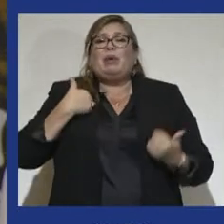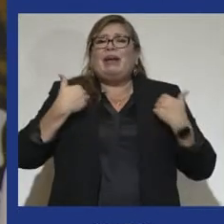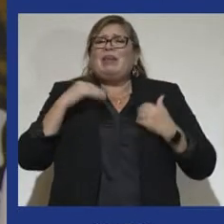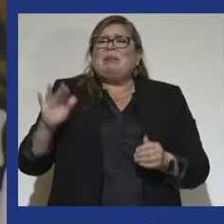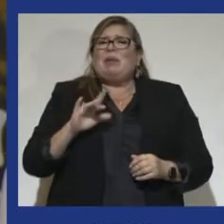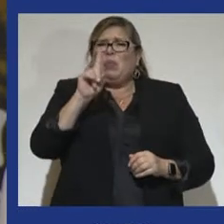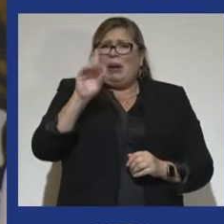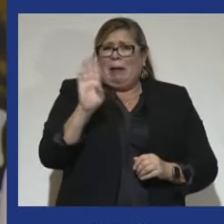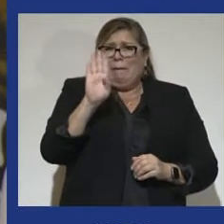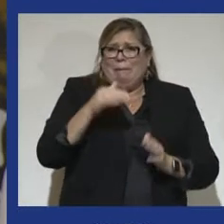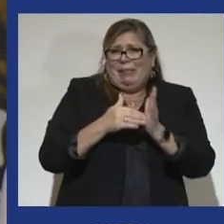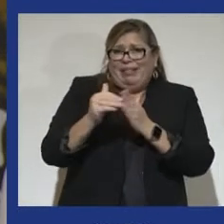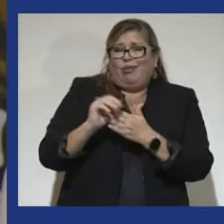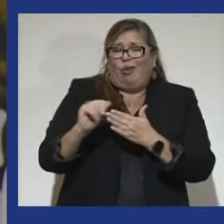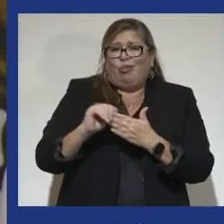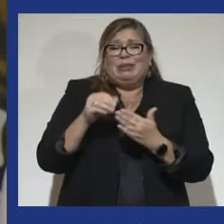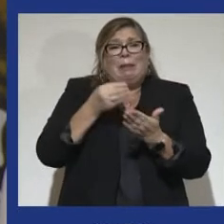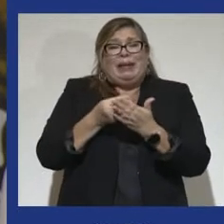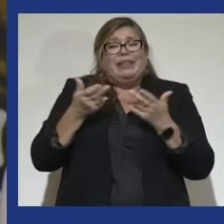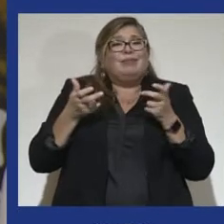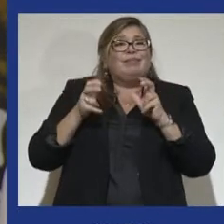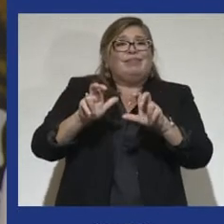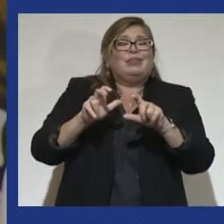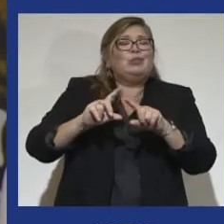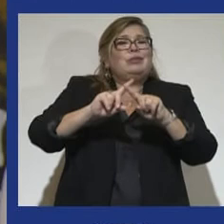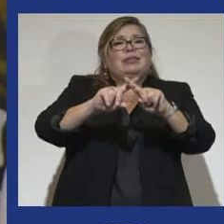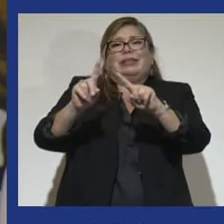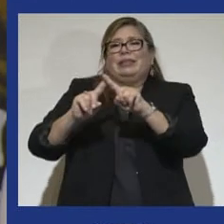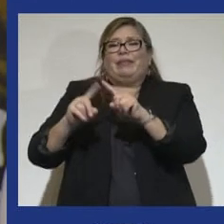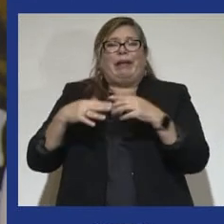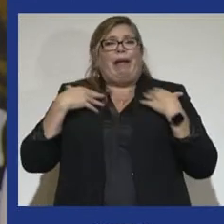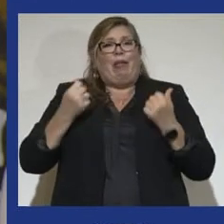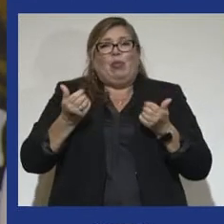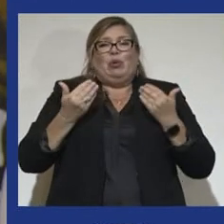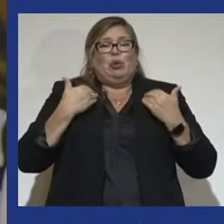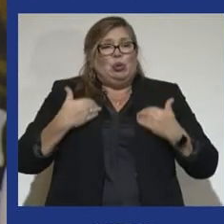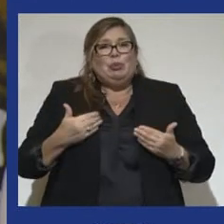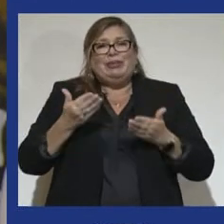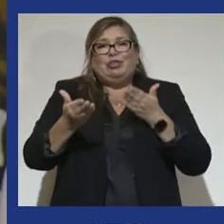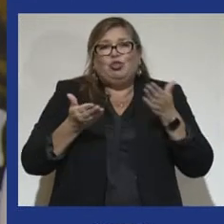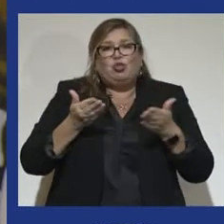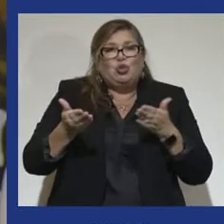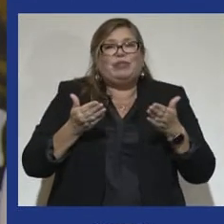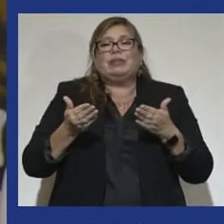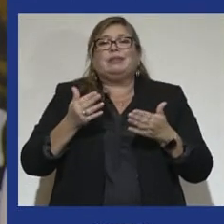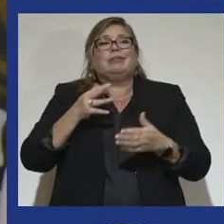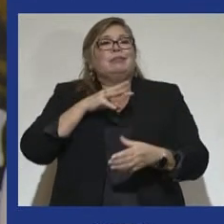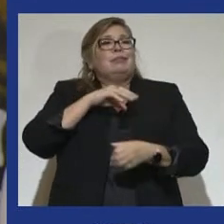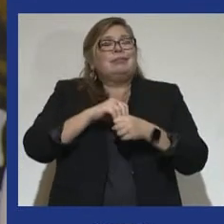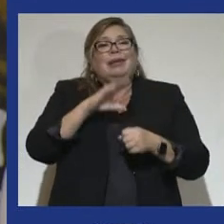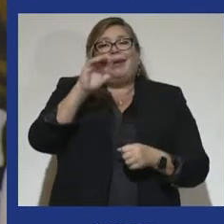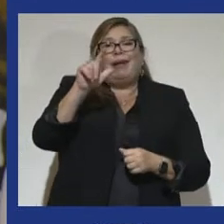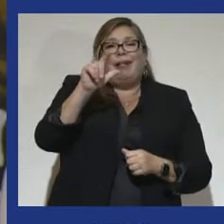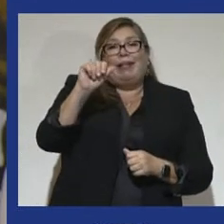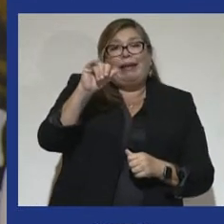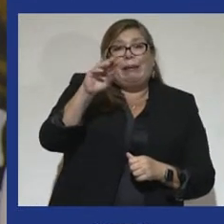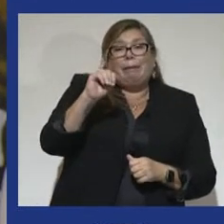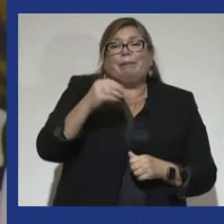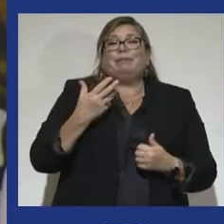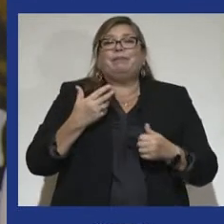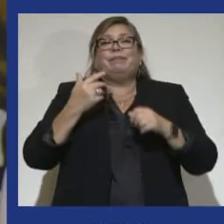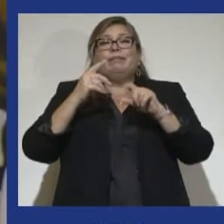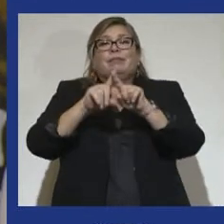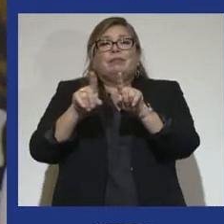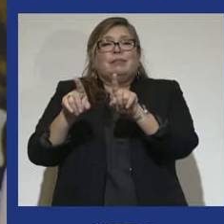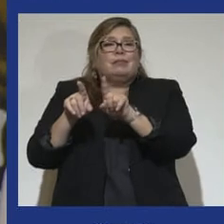incendios tenemos más de mil millones de dólares destinados a distintos esfuerzos de salubridad incluyendo